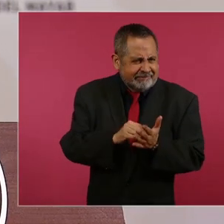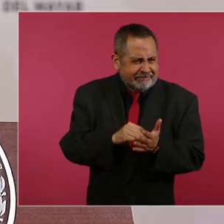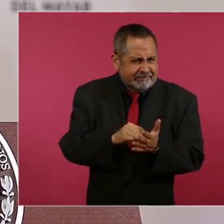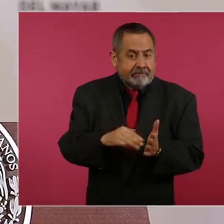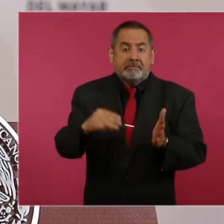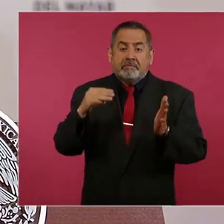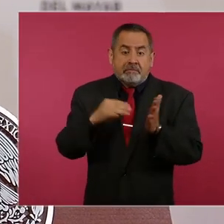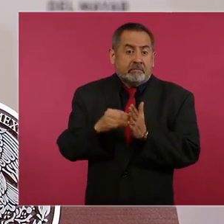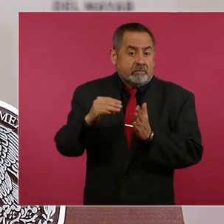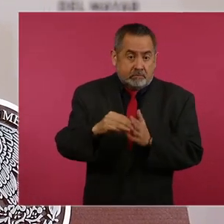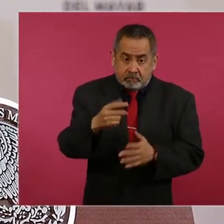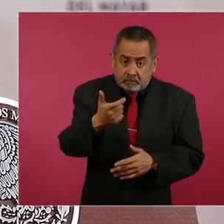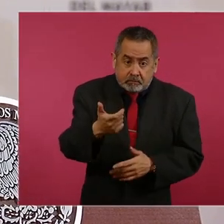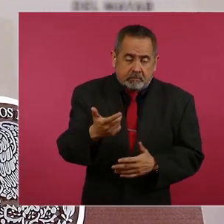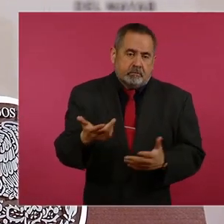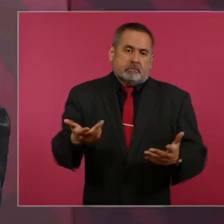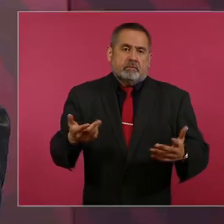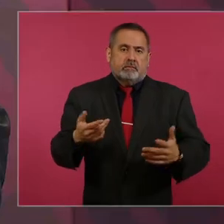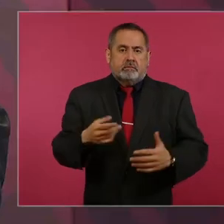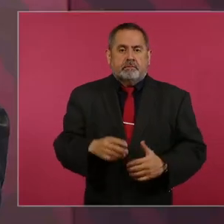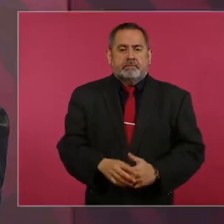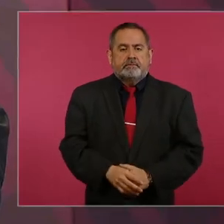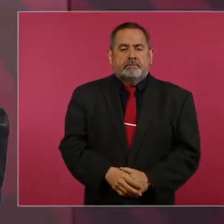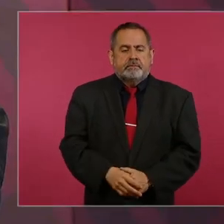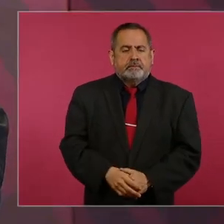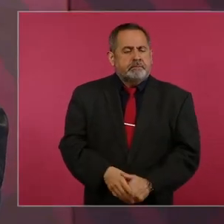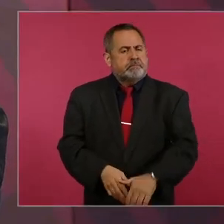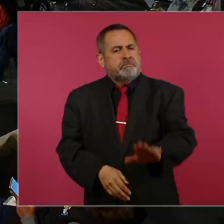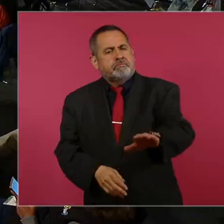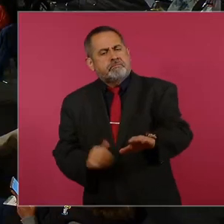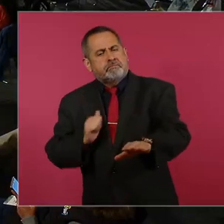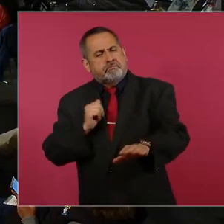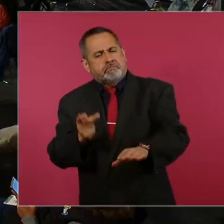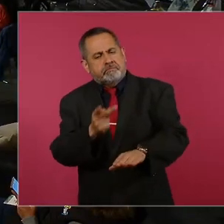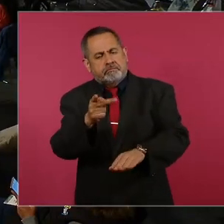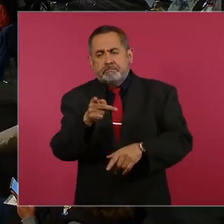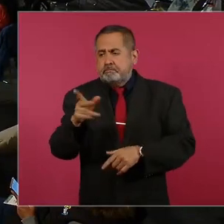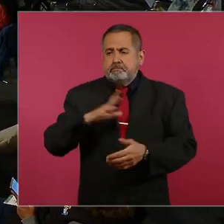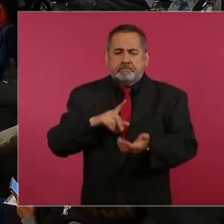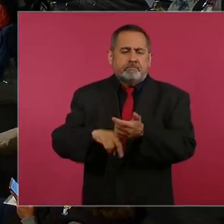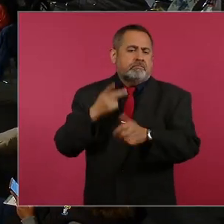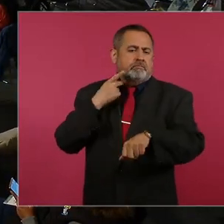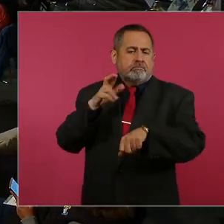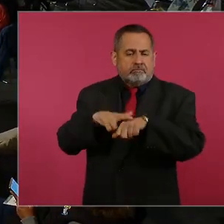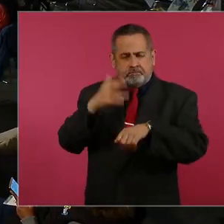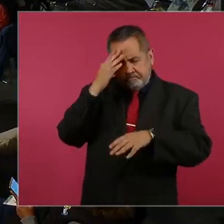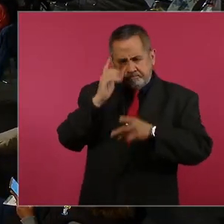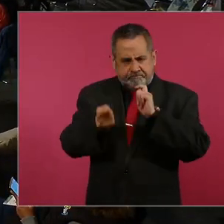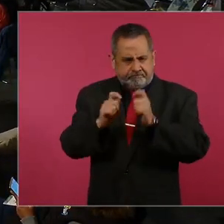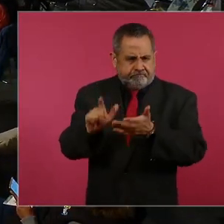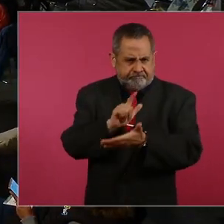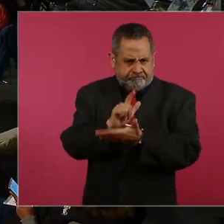millones de pesos. Aprovecho para preguntarle, porque están aquí, van a estar la procuradora que les sabe al tema legal. Yo soy